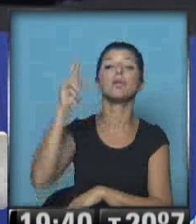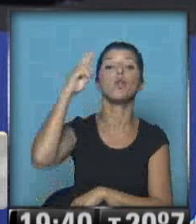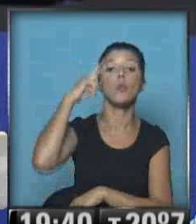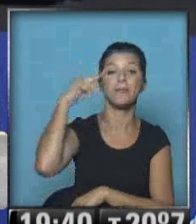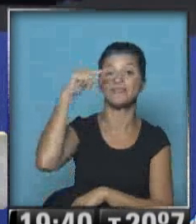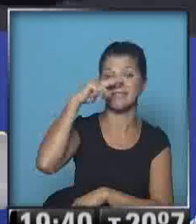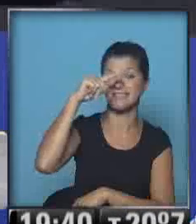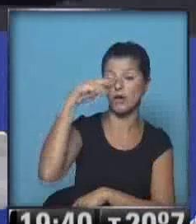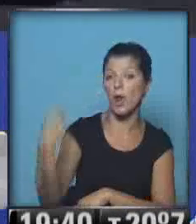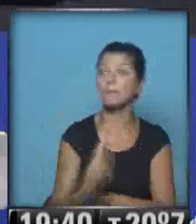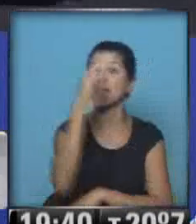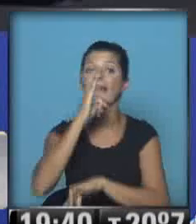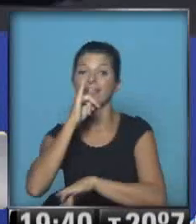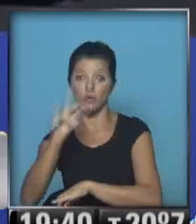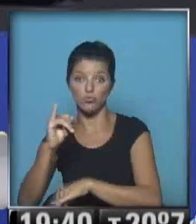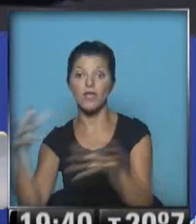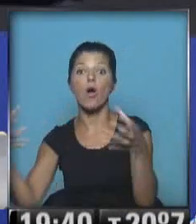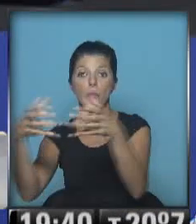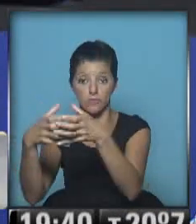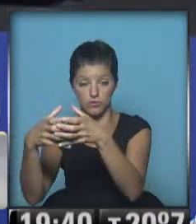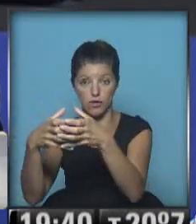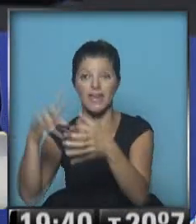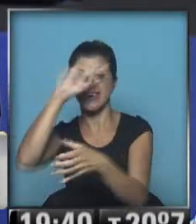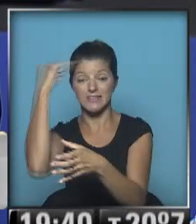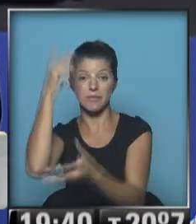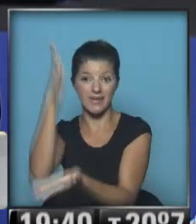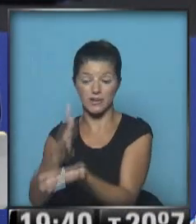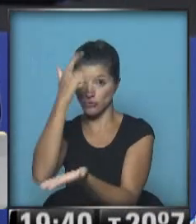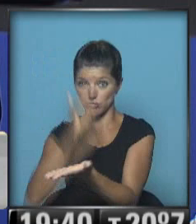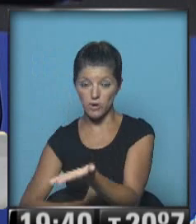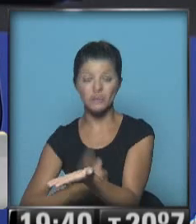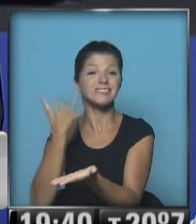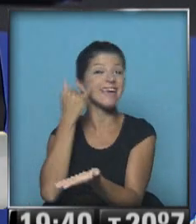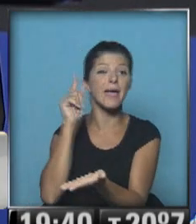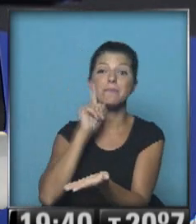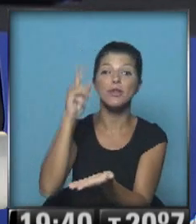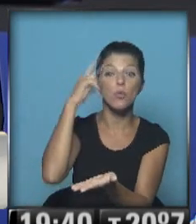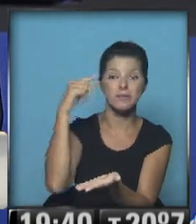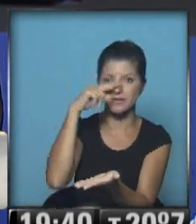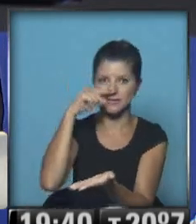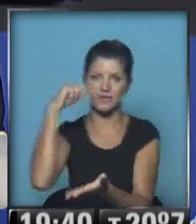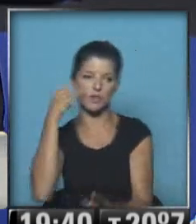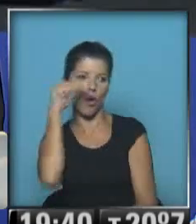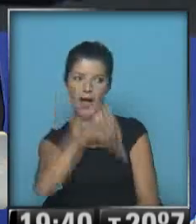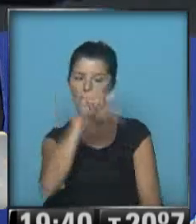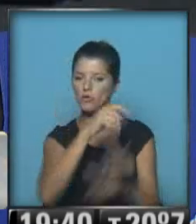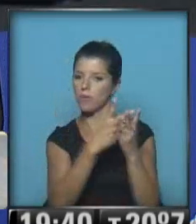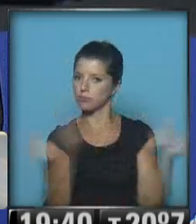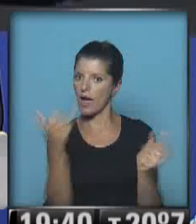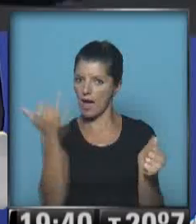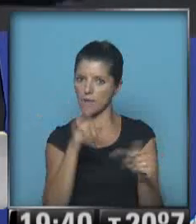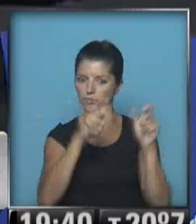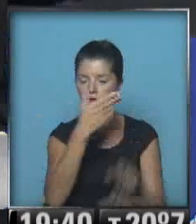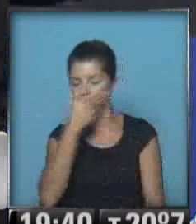primera denuncia antes de la Comisión Interamericana de Derechos Humanos del 79 ya en el 77 amnesty dijo dijo Acá hay desapariciones Acá hay gente